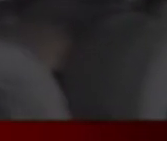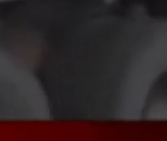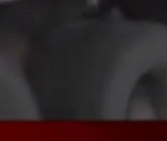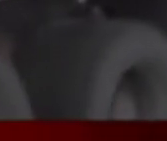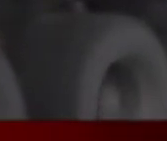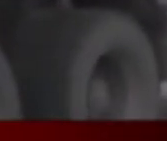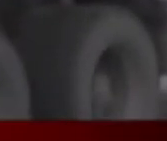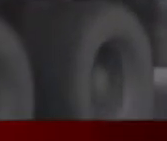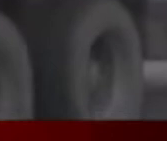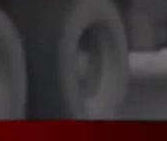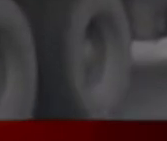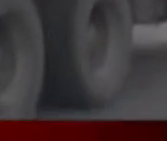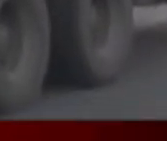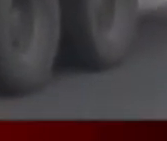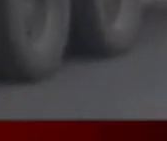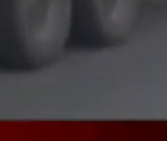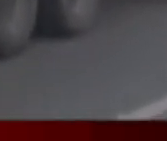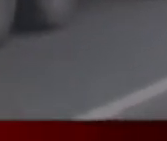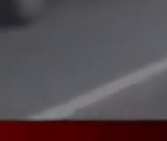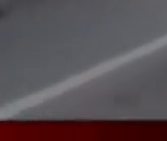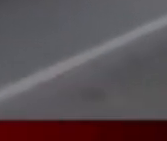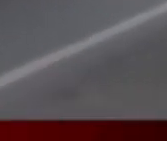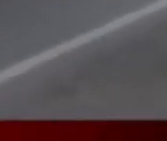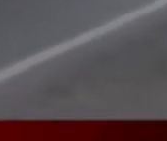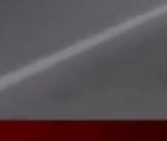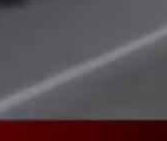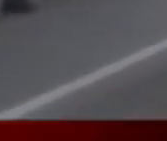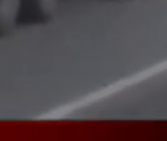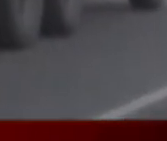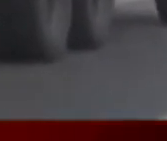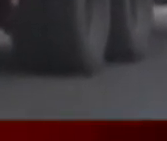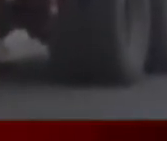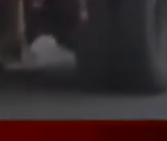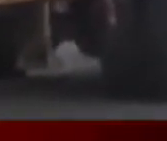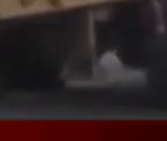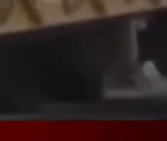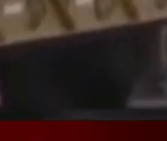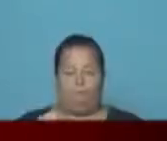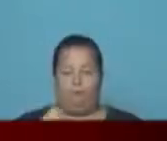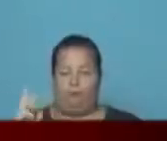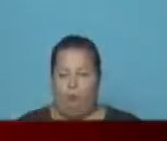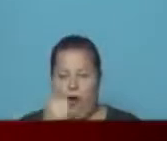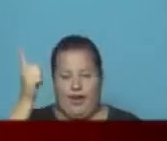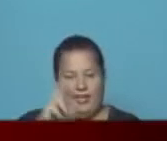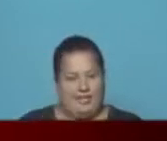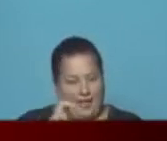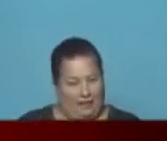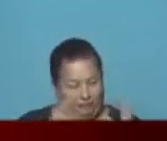kilómetros. Estoy exagerando un poco porque la mayoría de las marcas hablan de que un neumático conserva sus condiciones